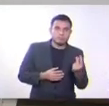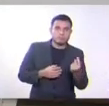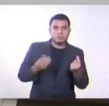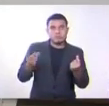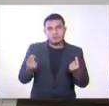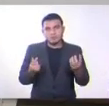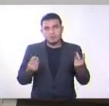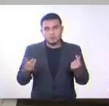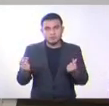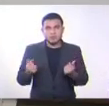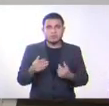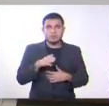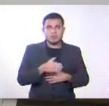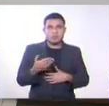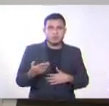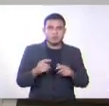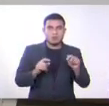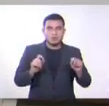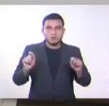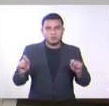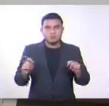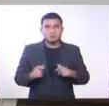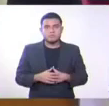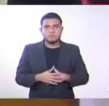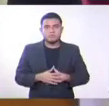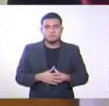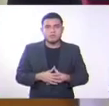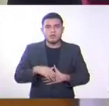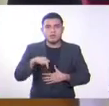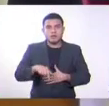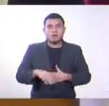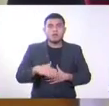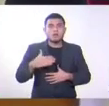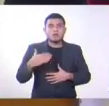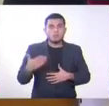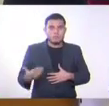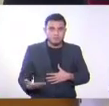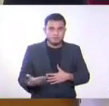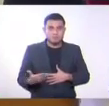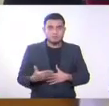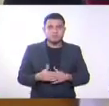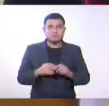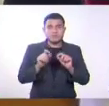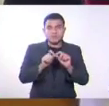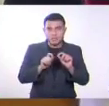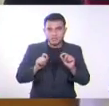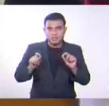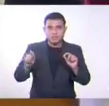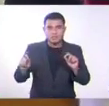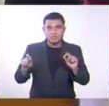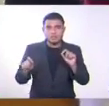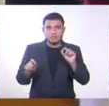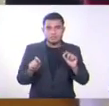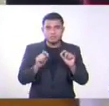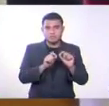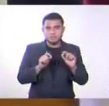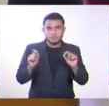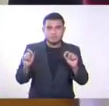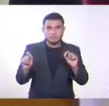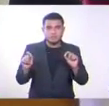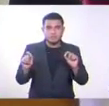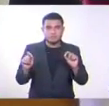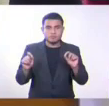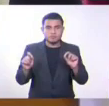utilizábamos los extremos, los puntos extremos. Ahora, para referirnos a la distancia entre dos puntos, vamos